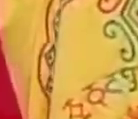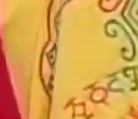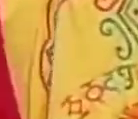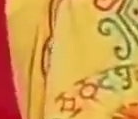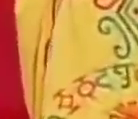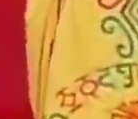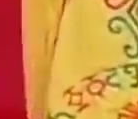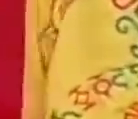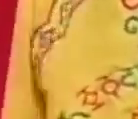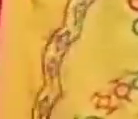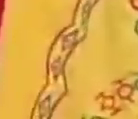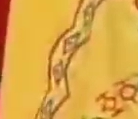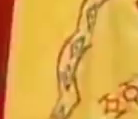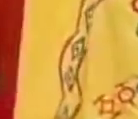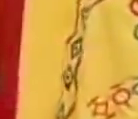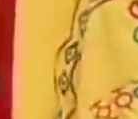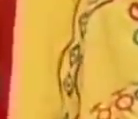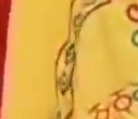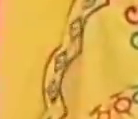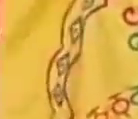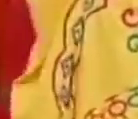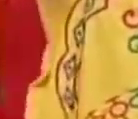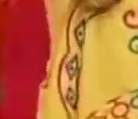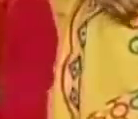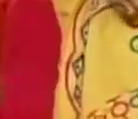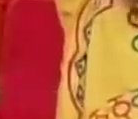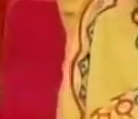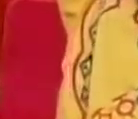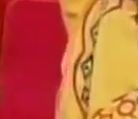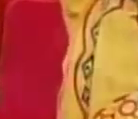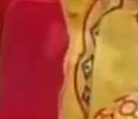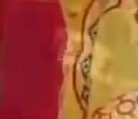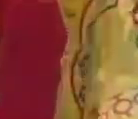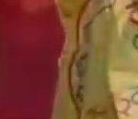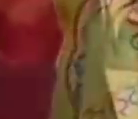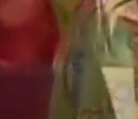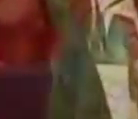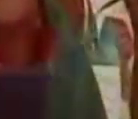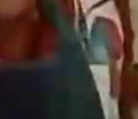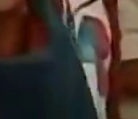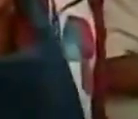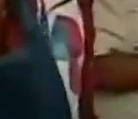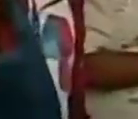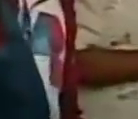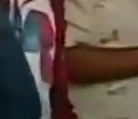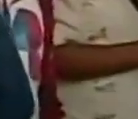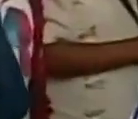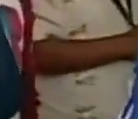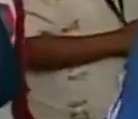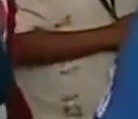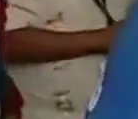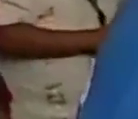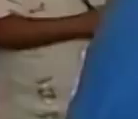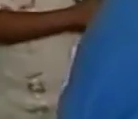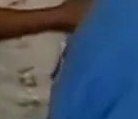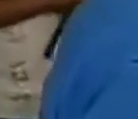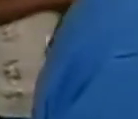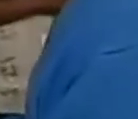Sean bienvenidos al primer Congreso de Pueblos Indígenas del Partido Socialista Unido de